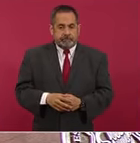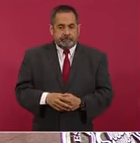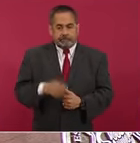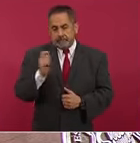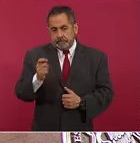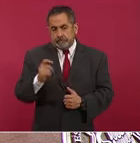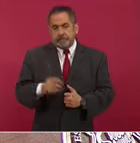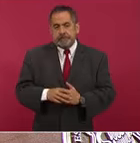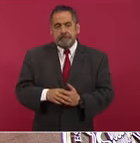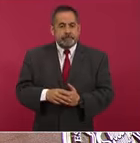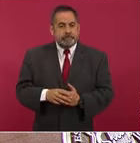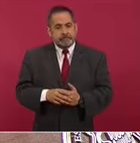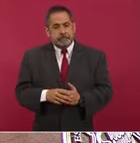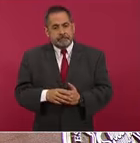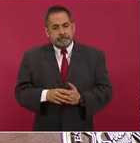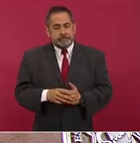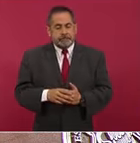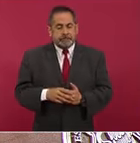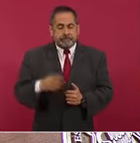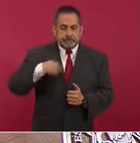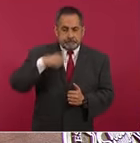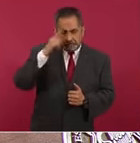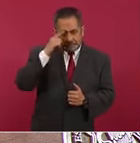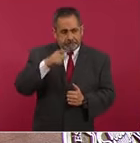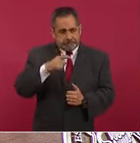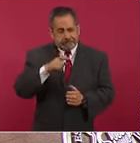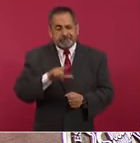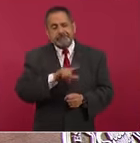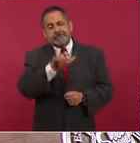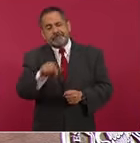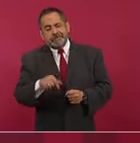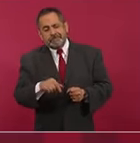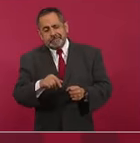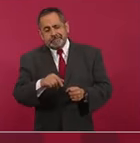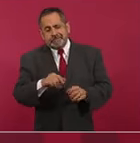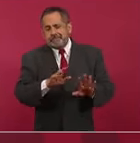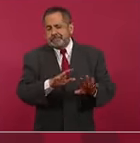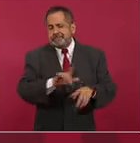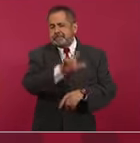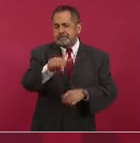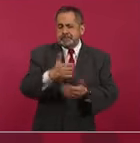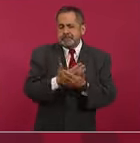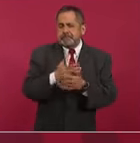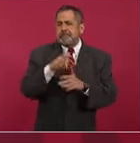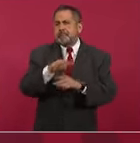Entonces, no dejar en segundo, en tercer lugar a la gente,